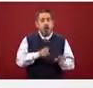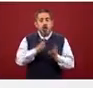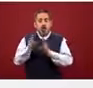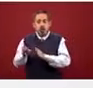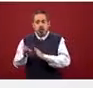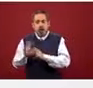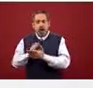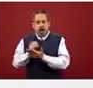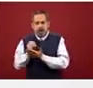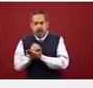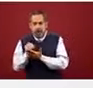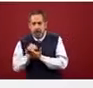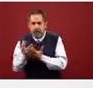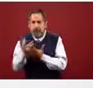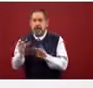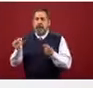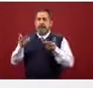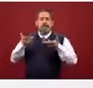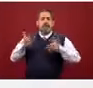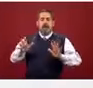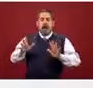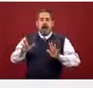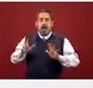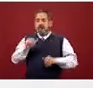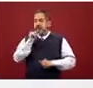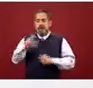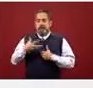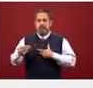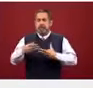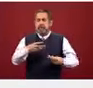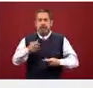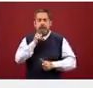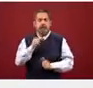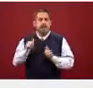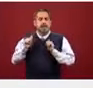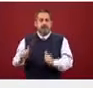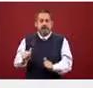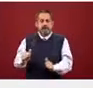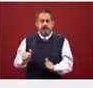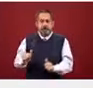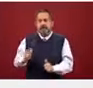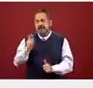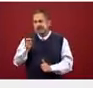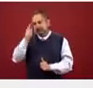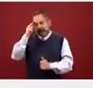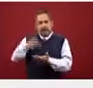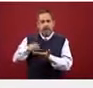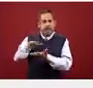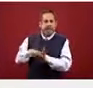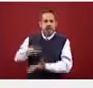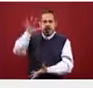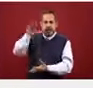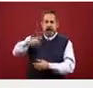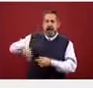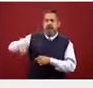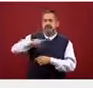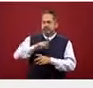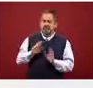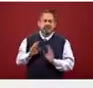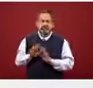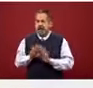que se recuperaron y ya no pueden transmitir, y lo más probable es que la enorme mayoría, si no es que todos ellos,